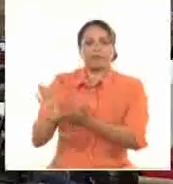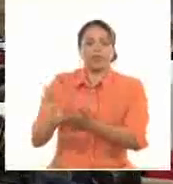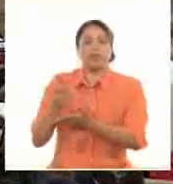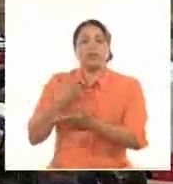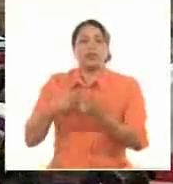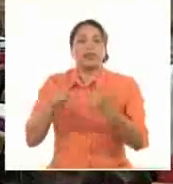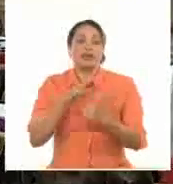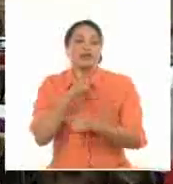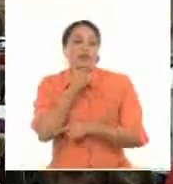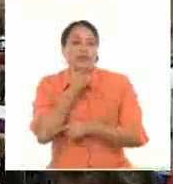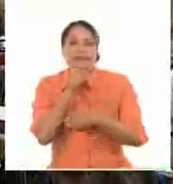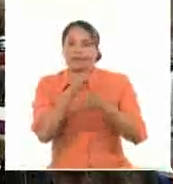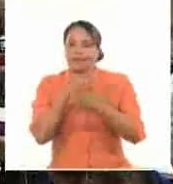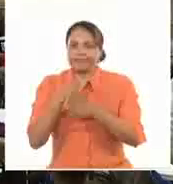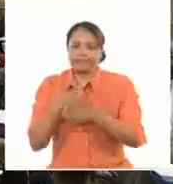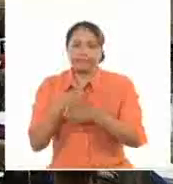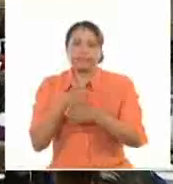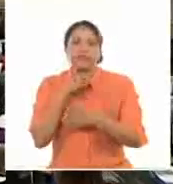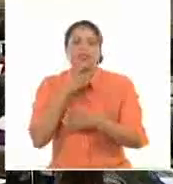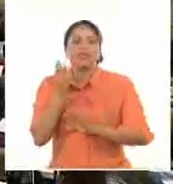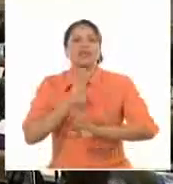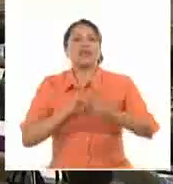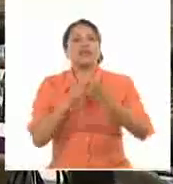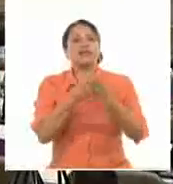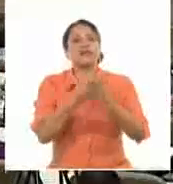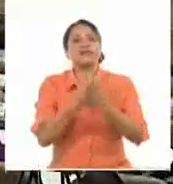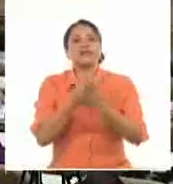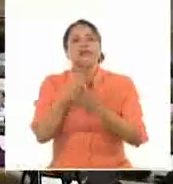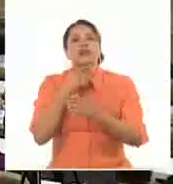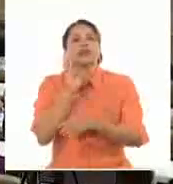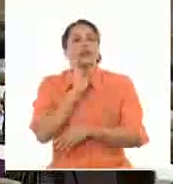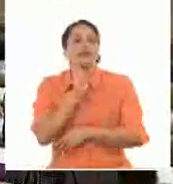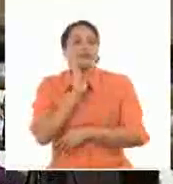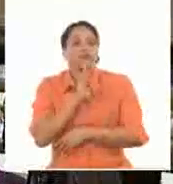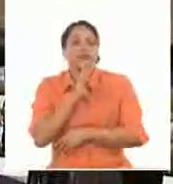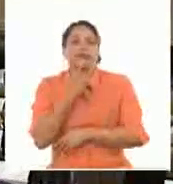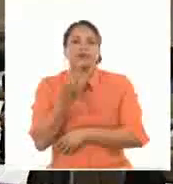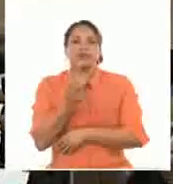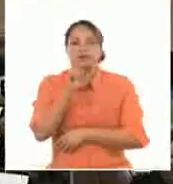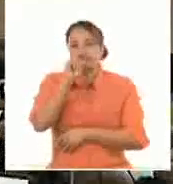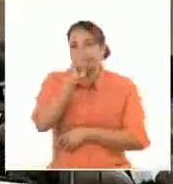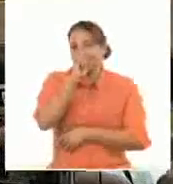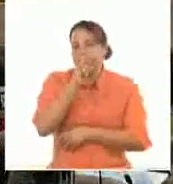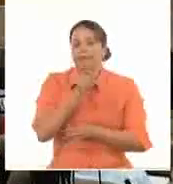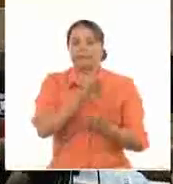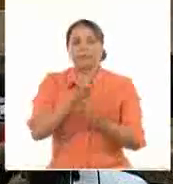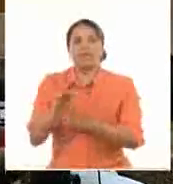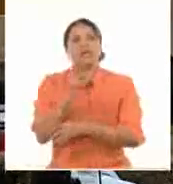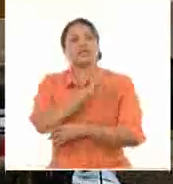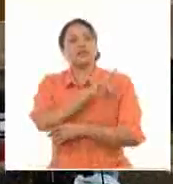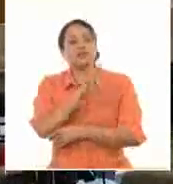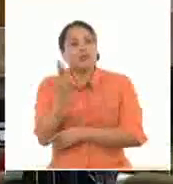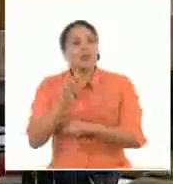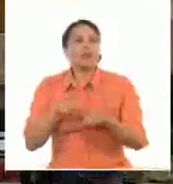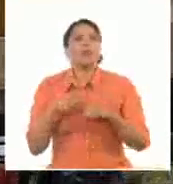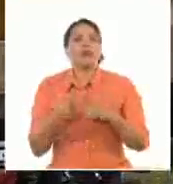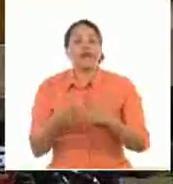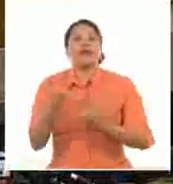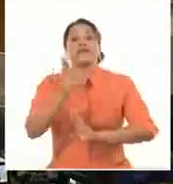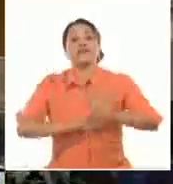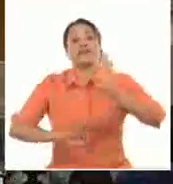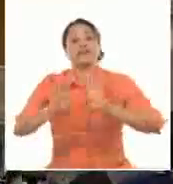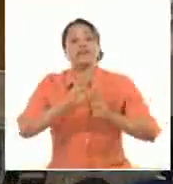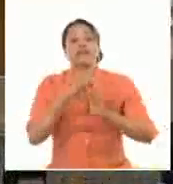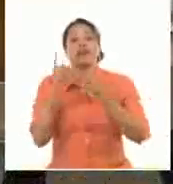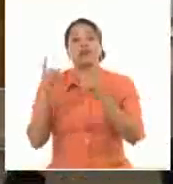como el enfrentamiento a la corrupción y a las adicciones. Son revolucionarios porque disfrutan al máximo los juegos